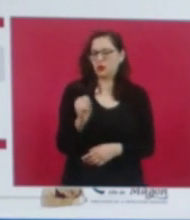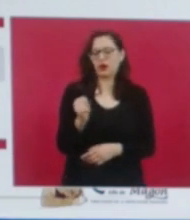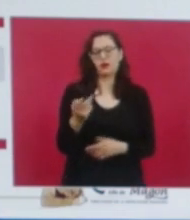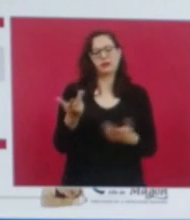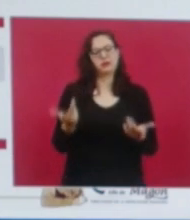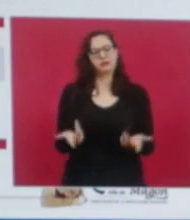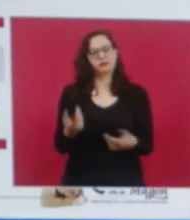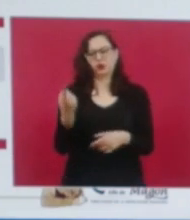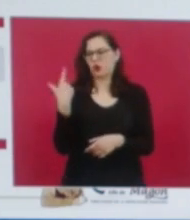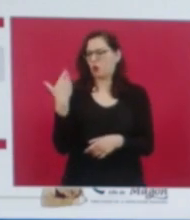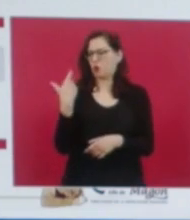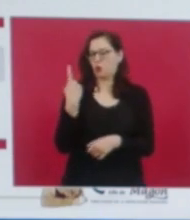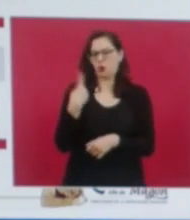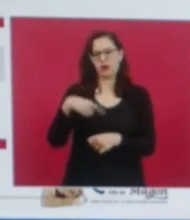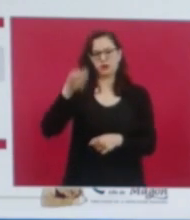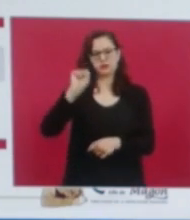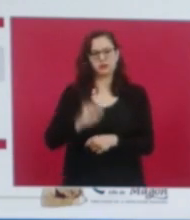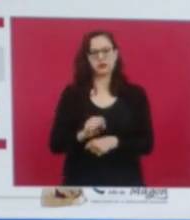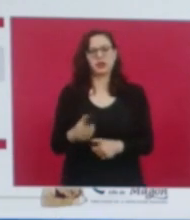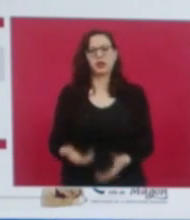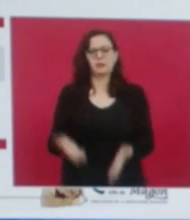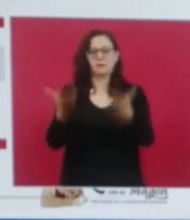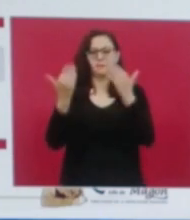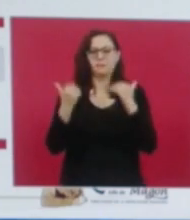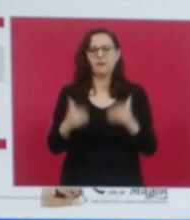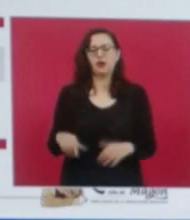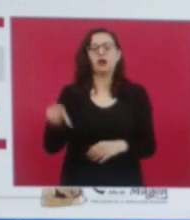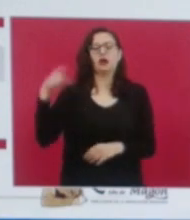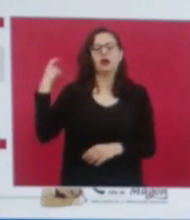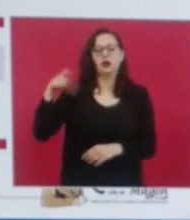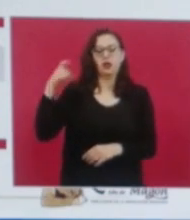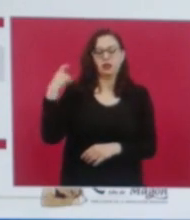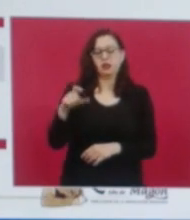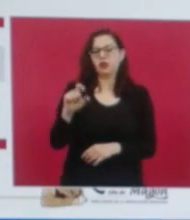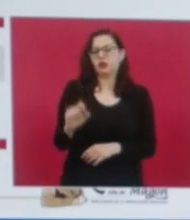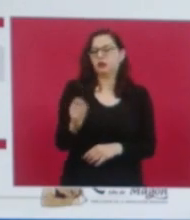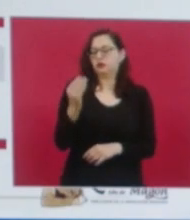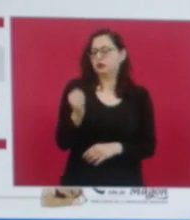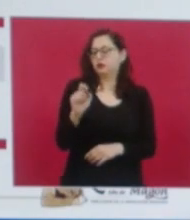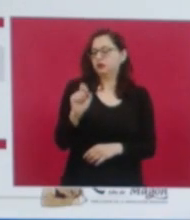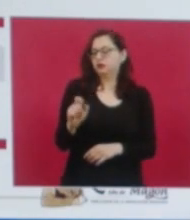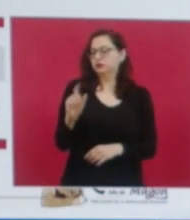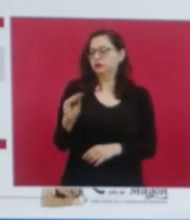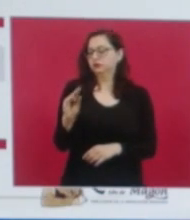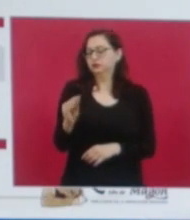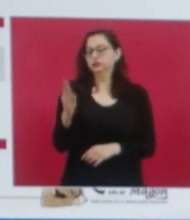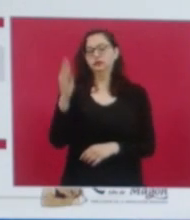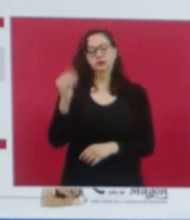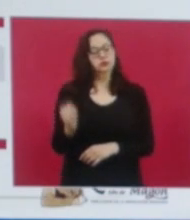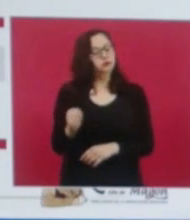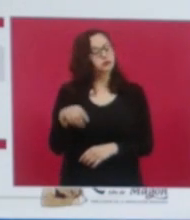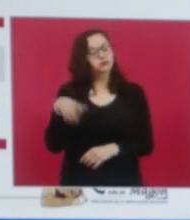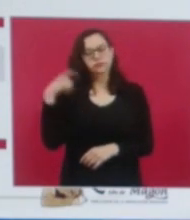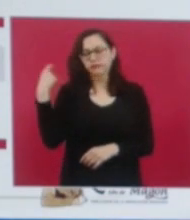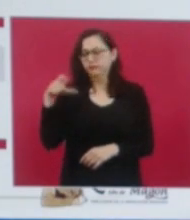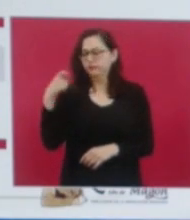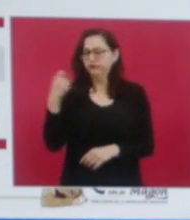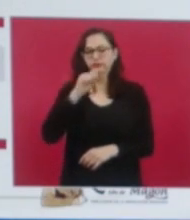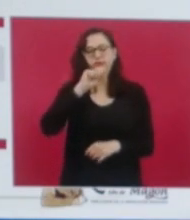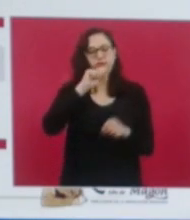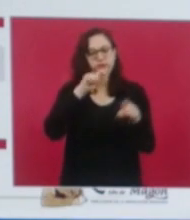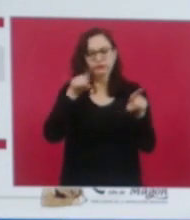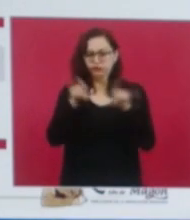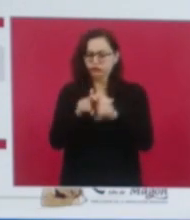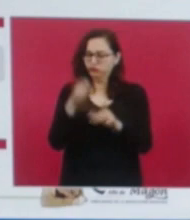intentó aquí y se hizo con rápido y furioso y se ha intentado de otras formas en el mundo o las luchas idiosincrásicas debemos de